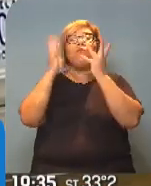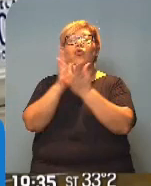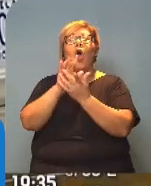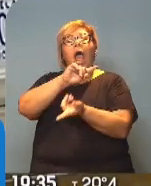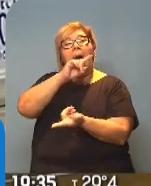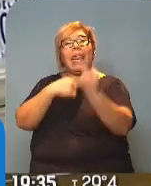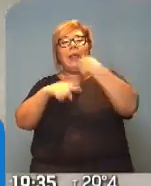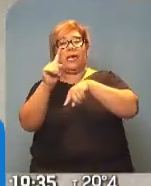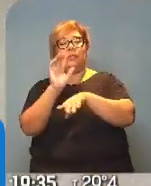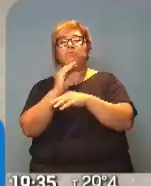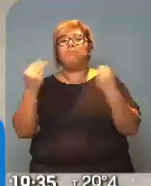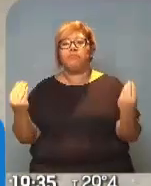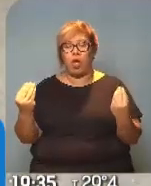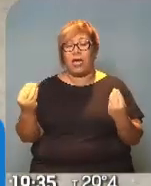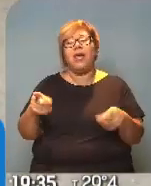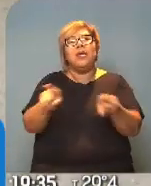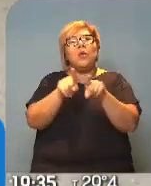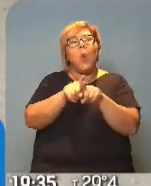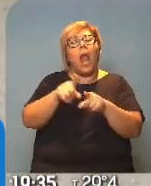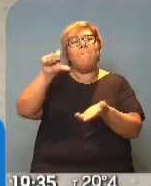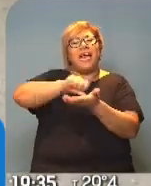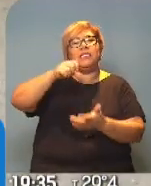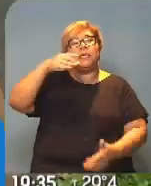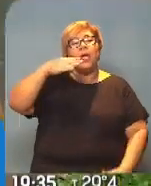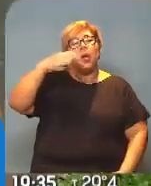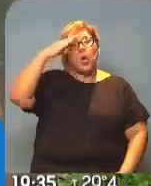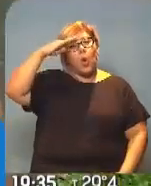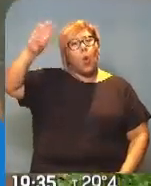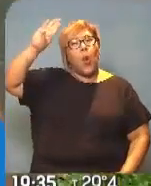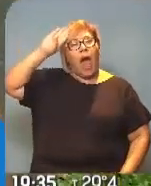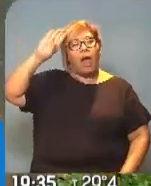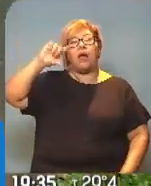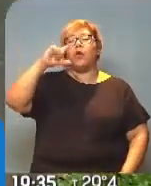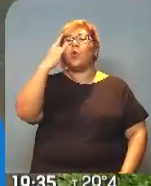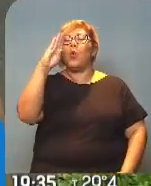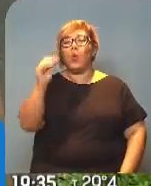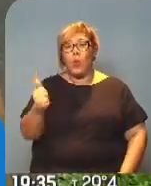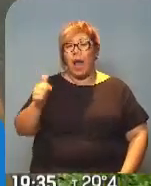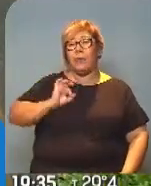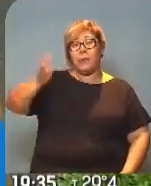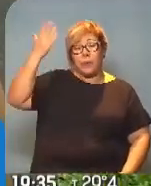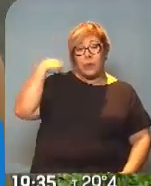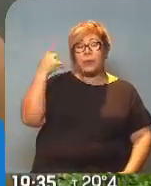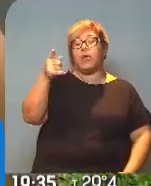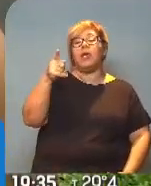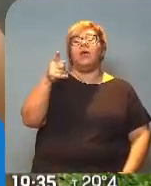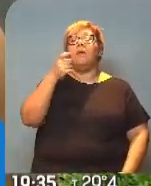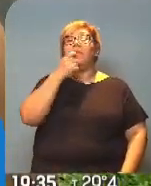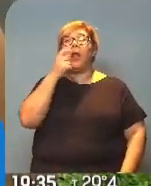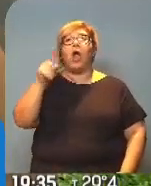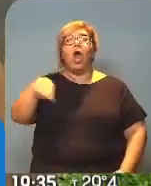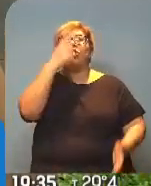exprimen, que bloquean, como a Cuba hace 60 años, que bloquean financieramente, que no le permiten a ningún país comerciar con